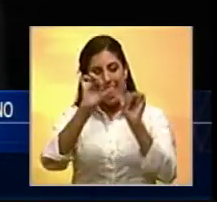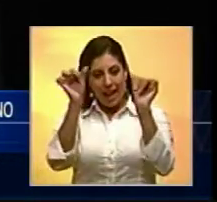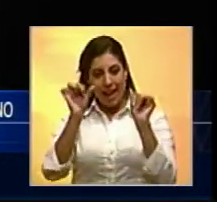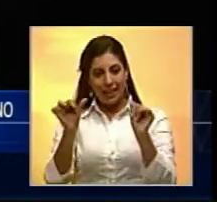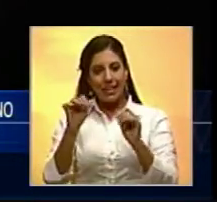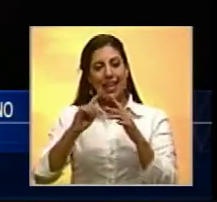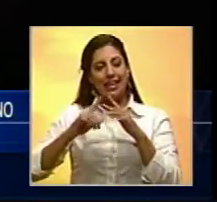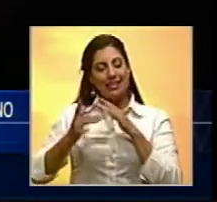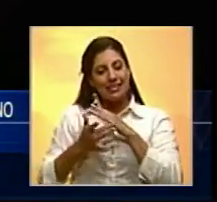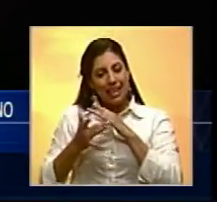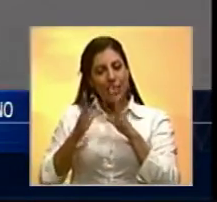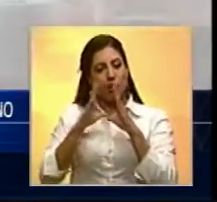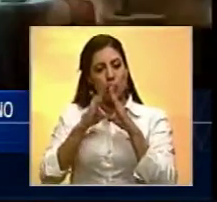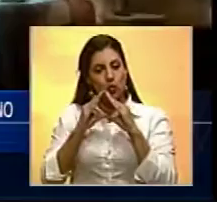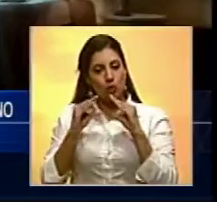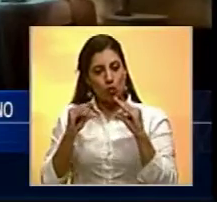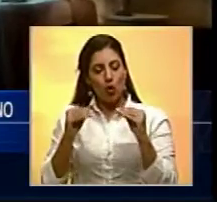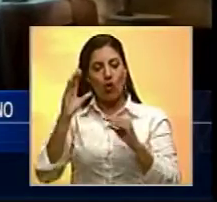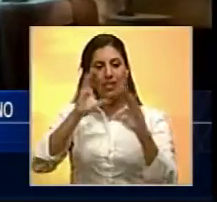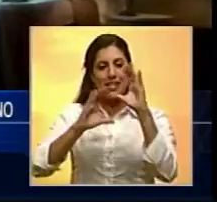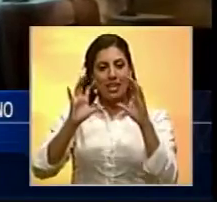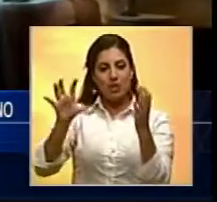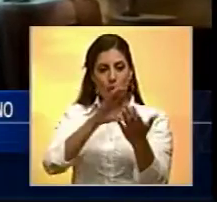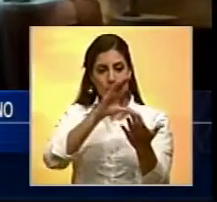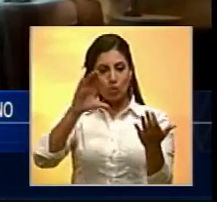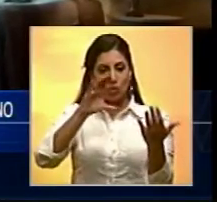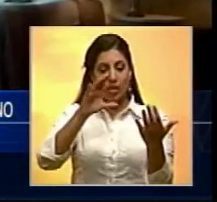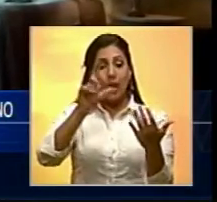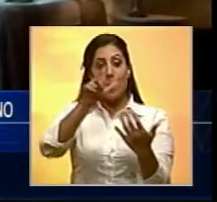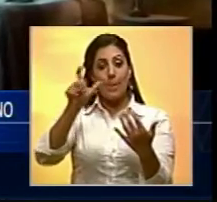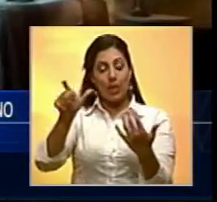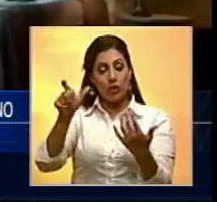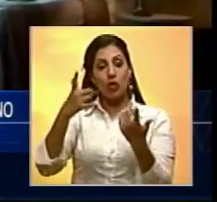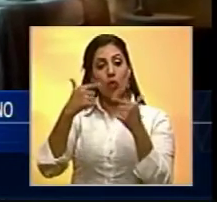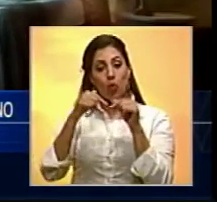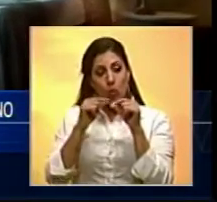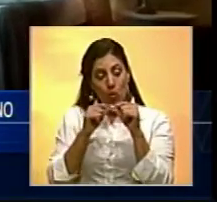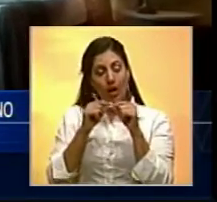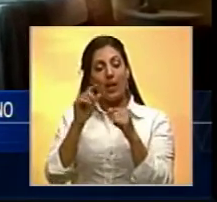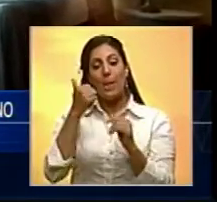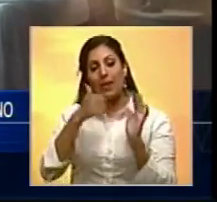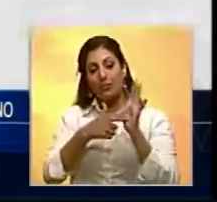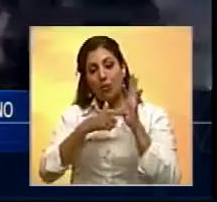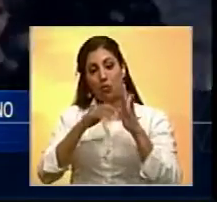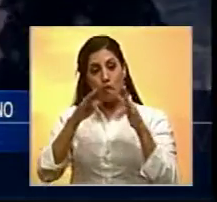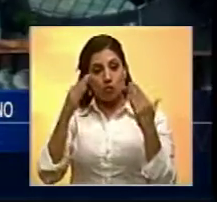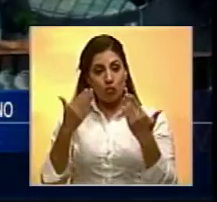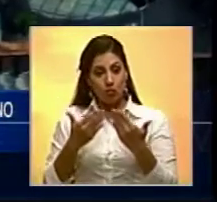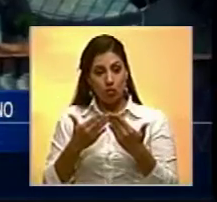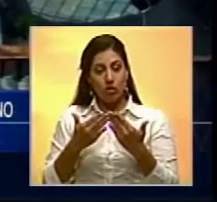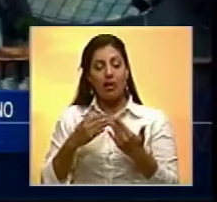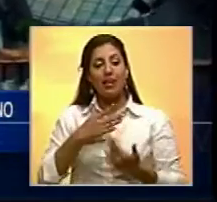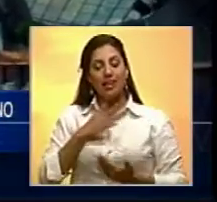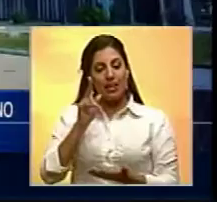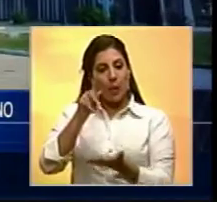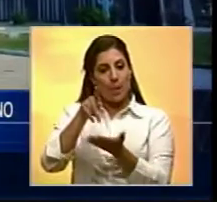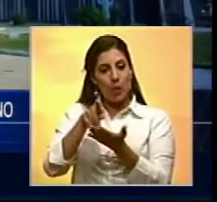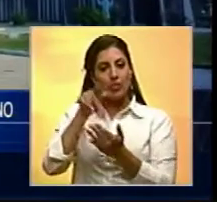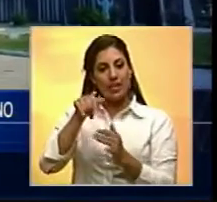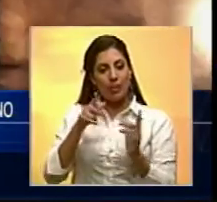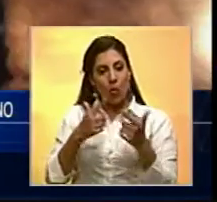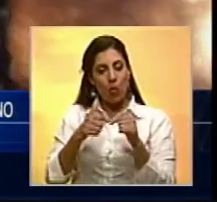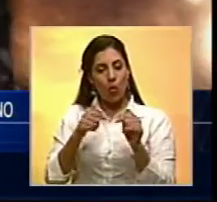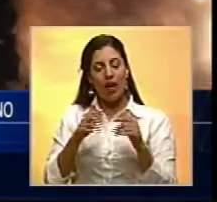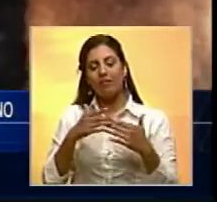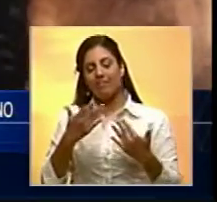artística y técnica en las artes y ciencias de la música. Los artistas latinos más reconocidos del mundo del espectáculo estarán presentes en esta